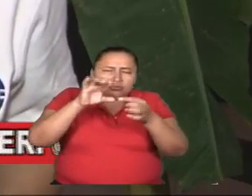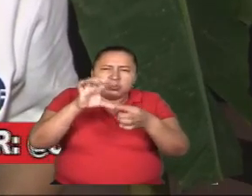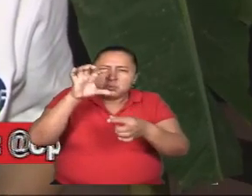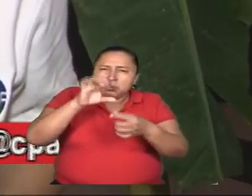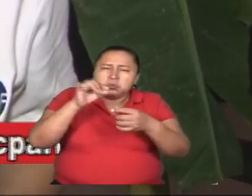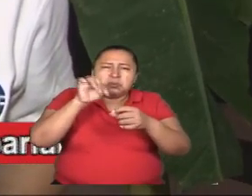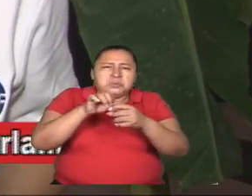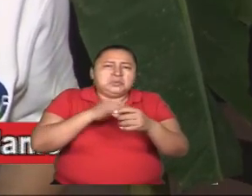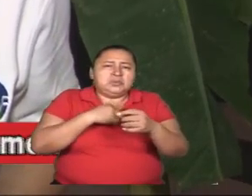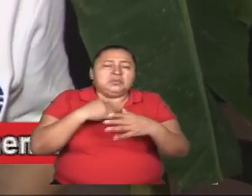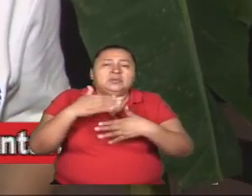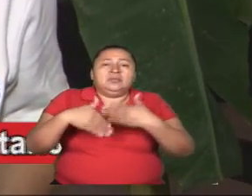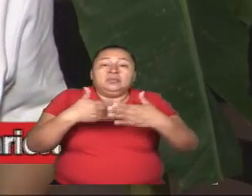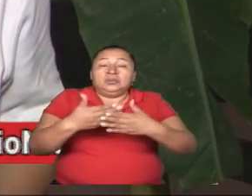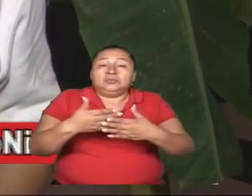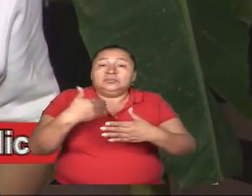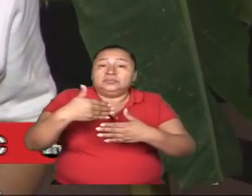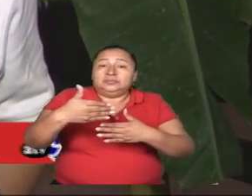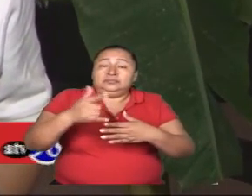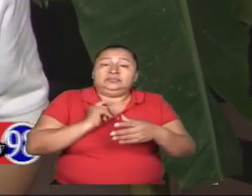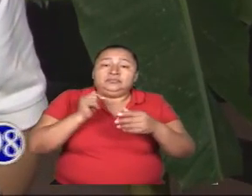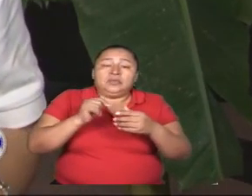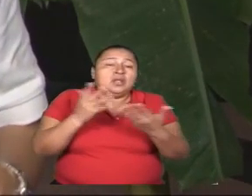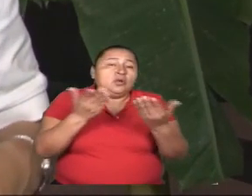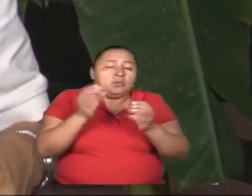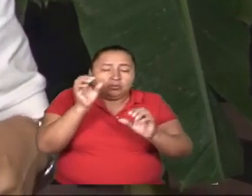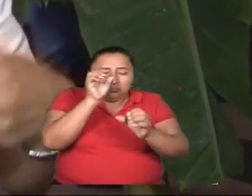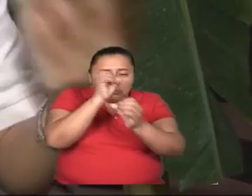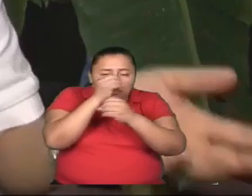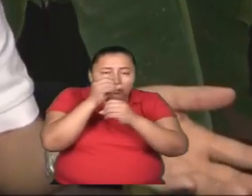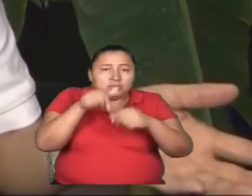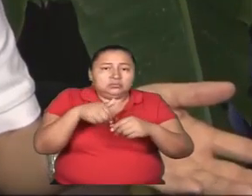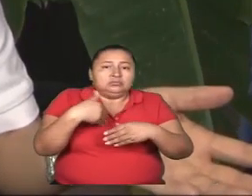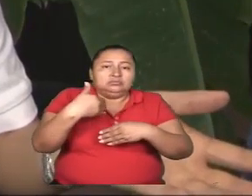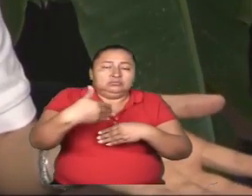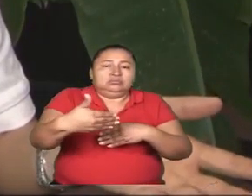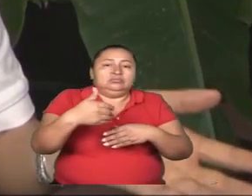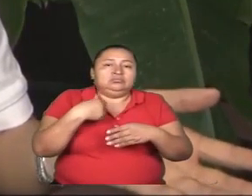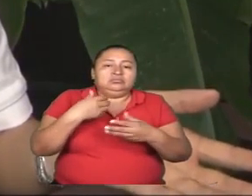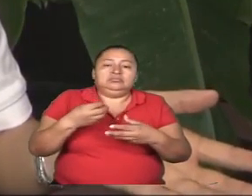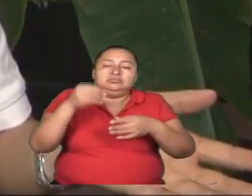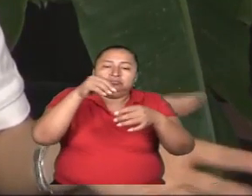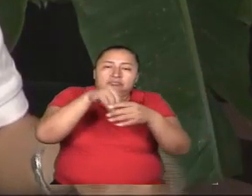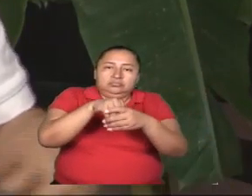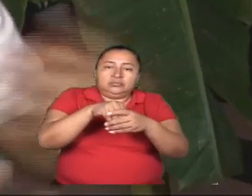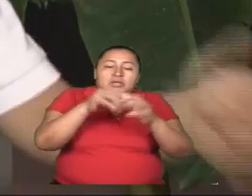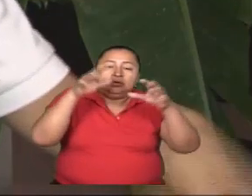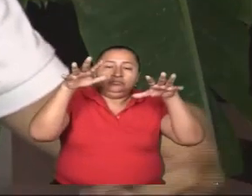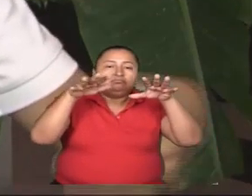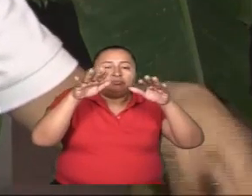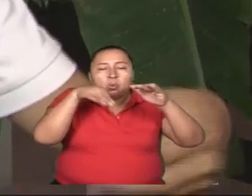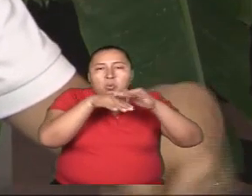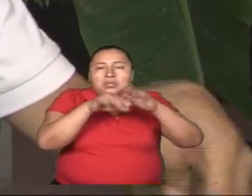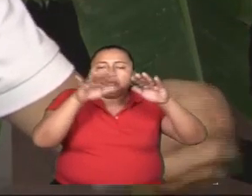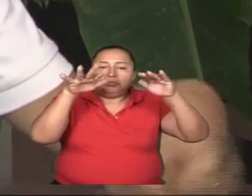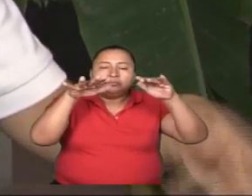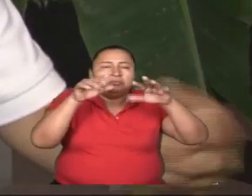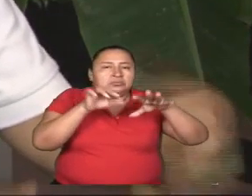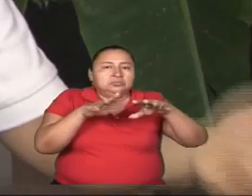de procesos de laboratorios, pasamos las plantas al invernadero